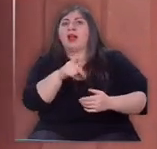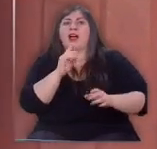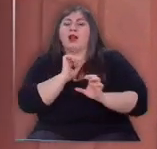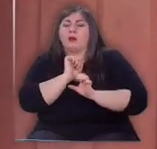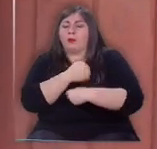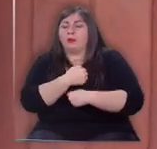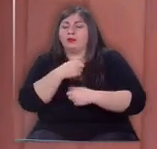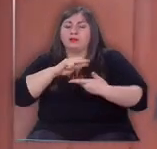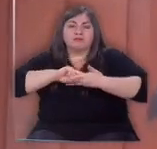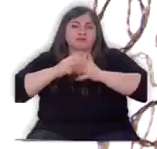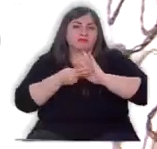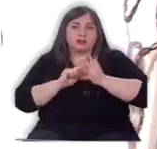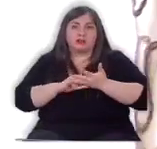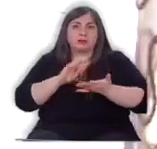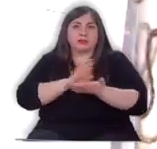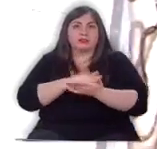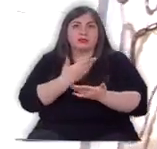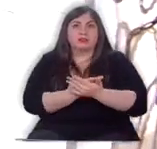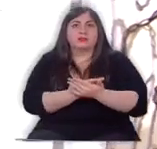por la emergencia sanitaria.